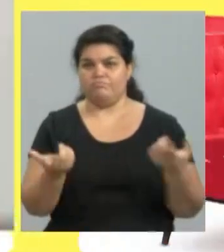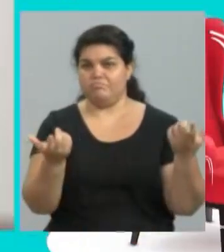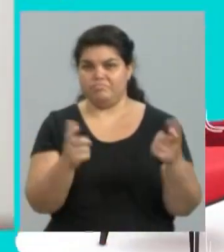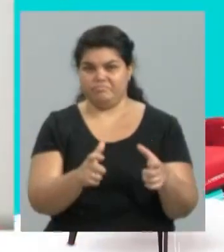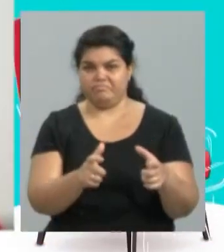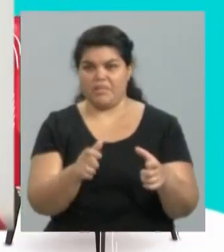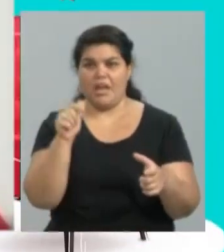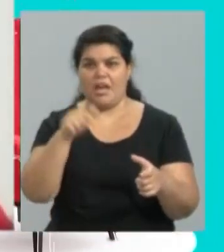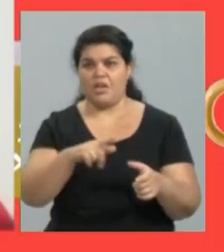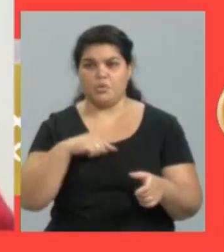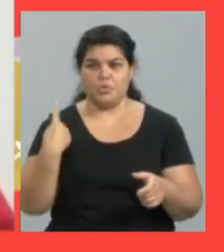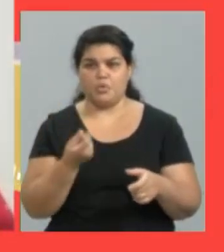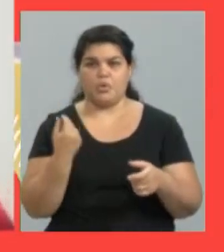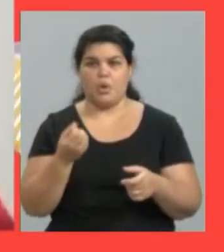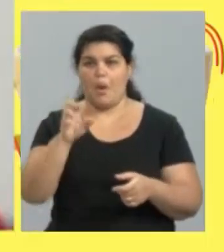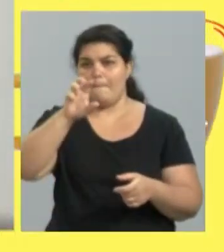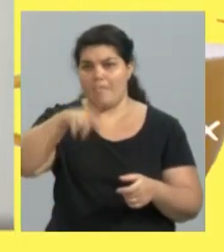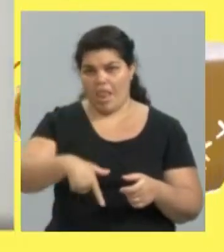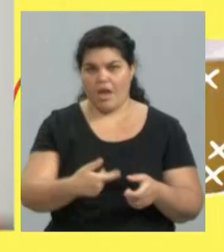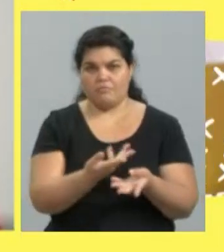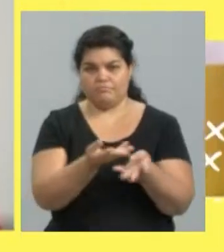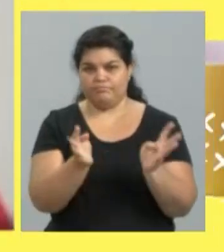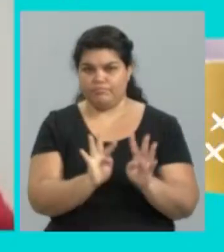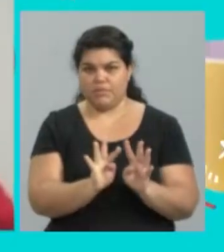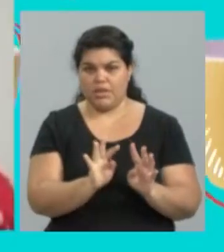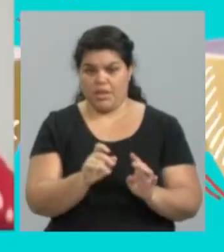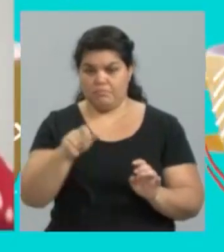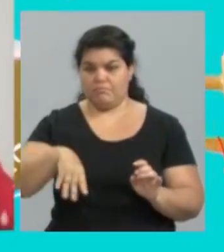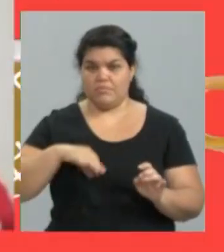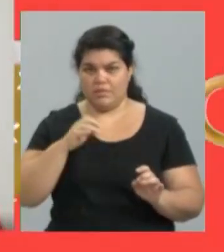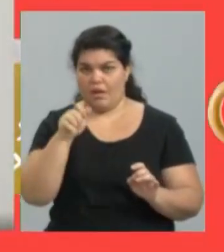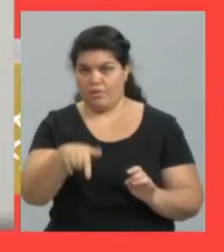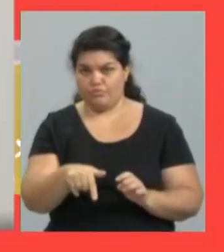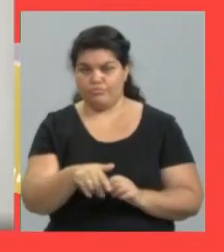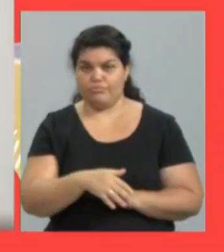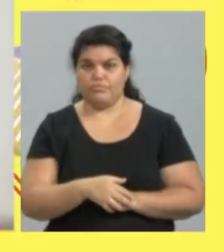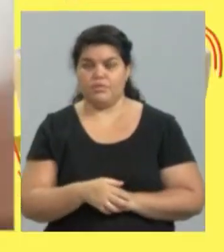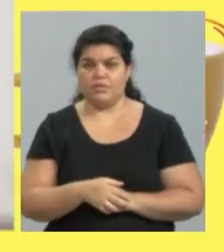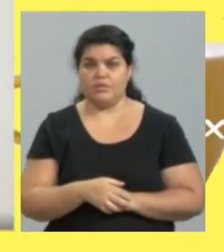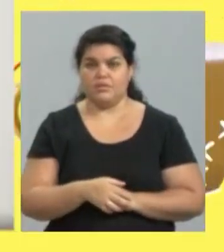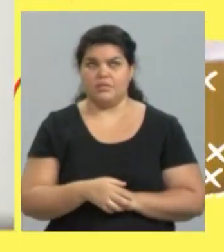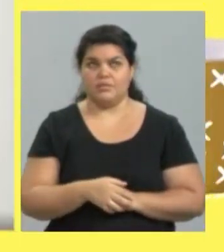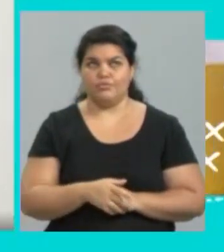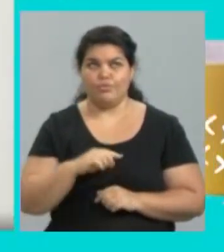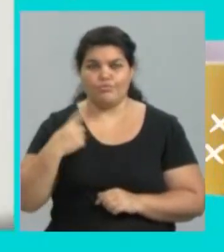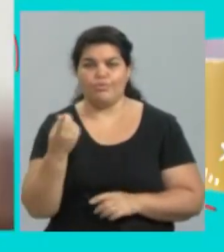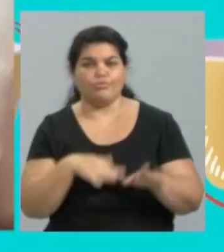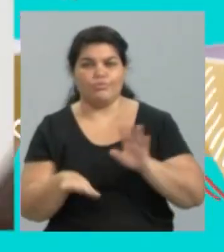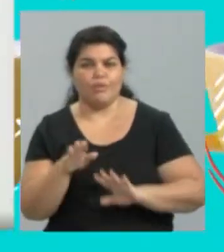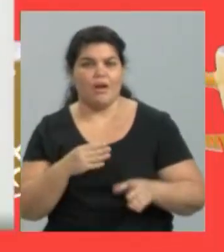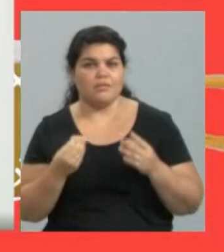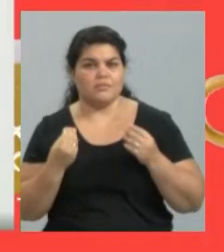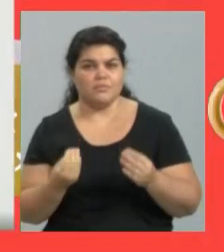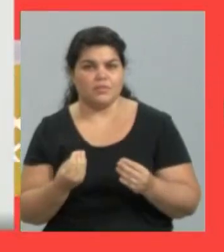que tenemos planificadas, ¿no? Como actividades para este año, porque lo que tenemos que tratar de hacer es volver a